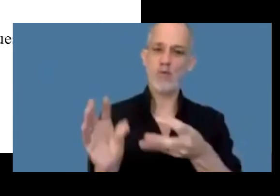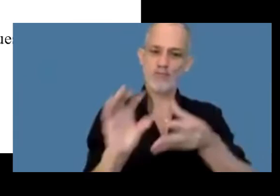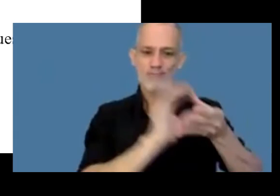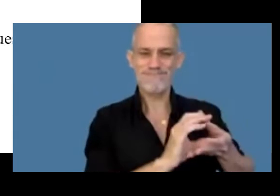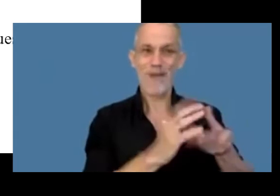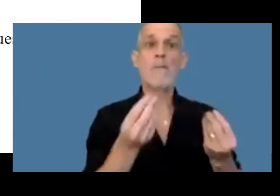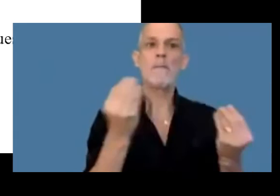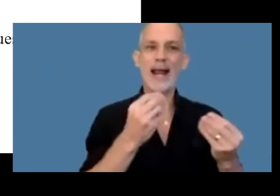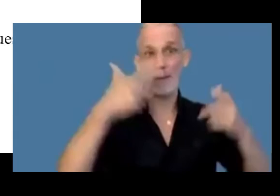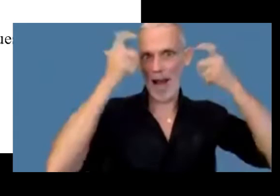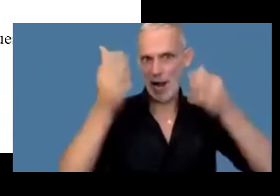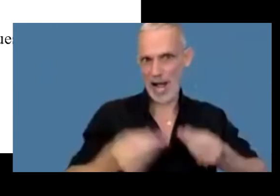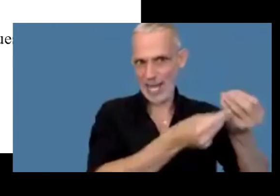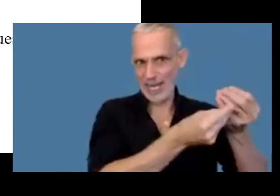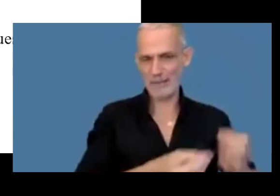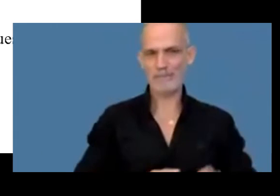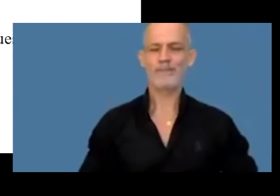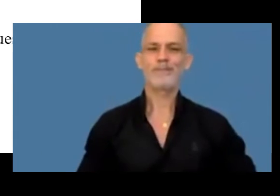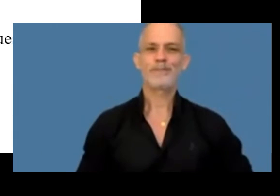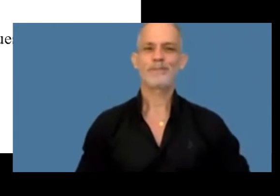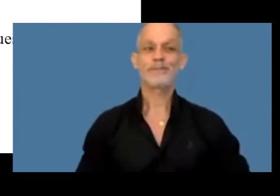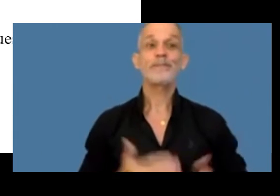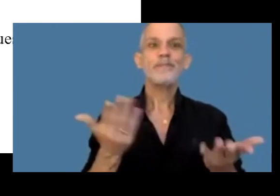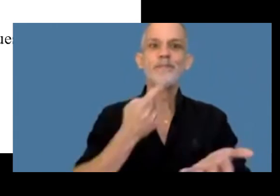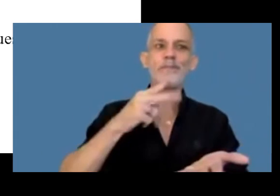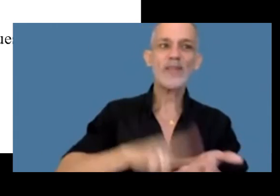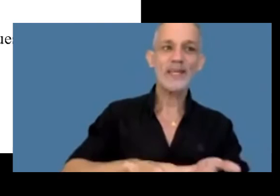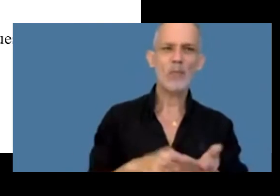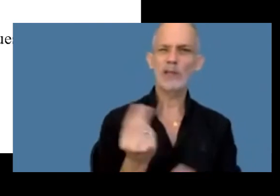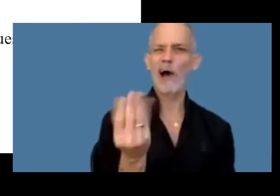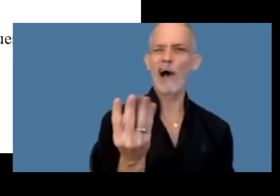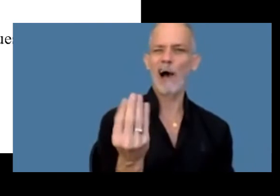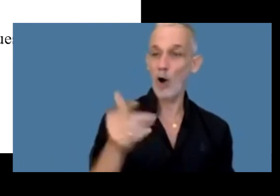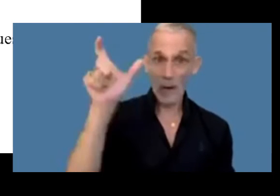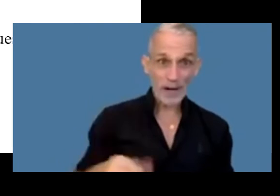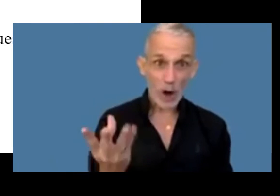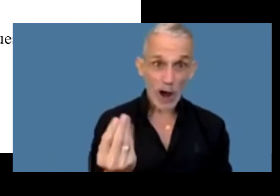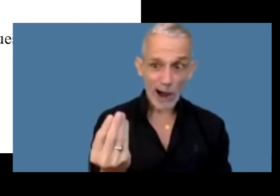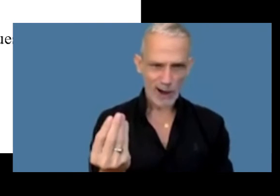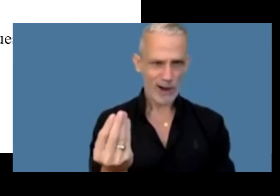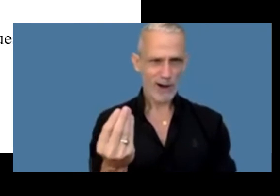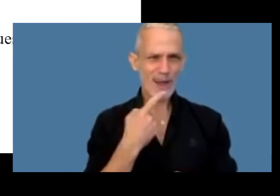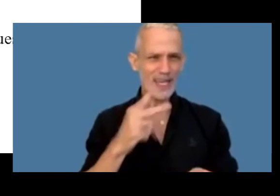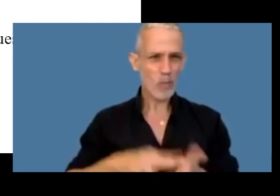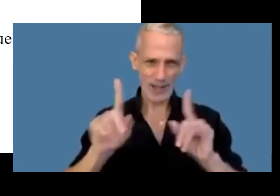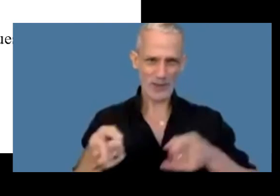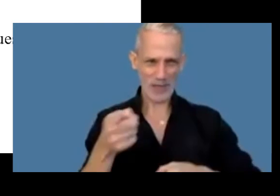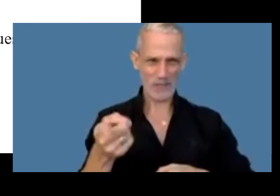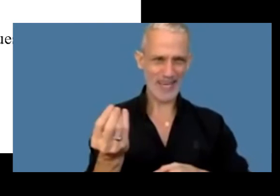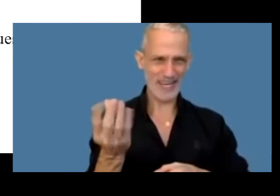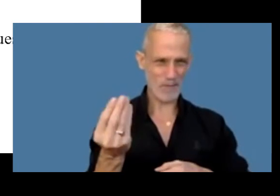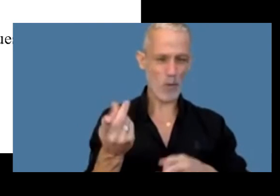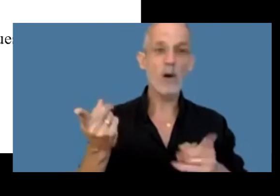la corona. El impuesto a los cobardes, o la cobardía de impuestos, como se la conoce, un impuesto que